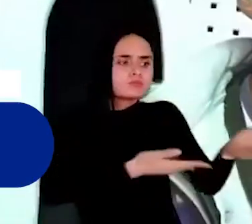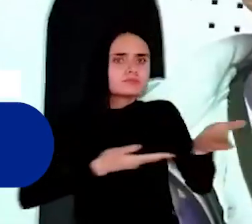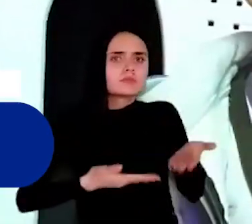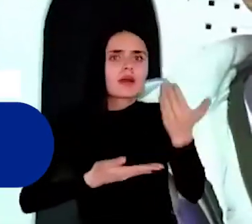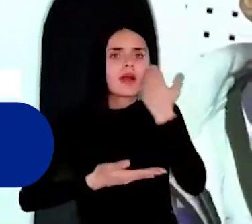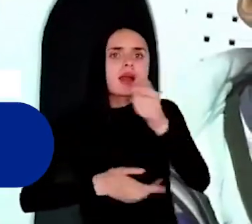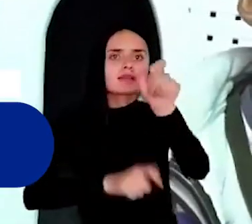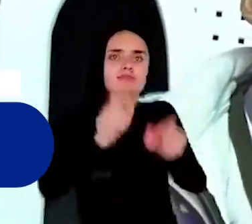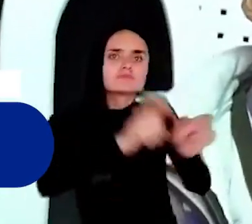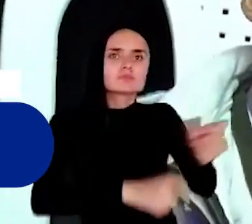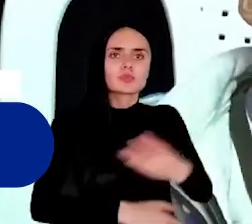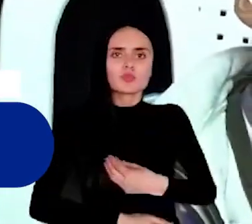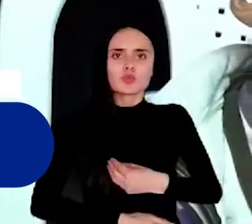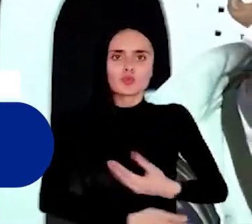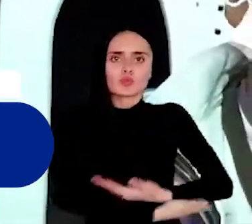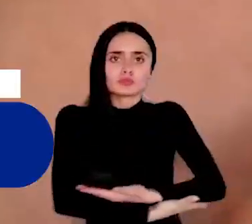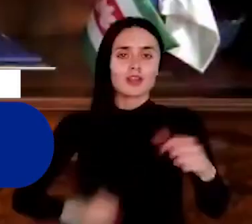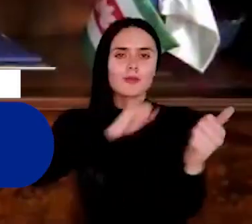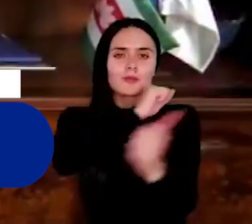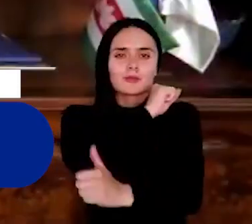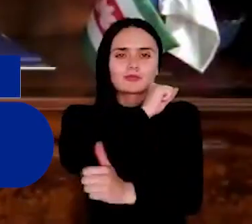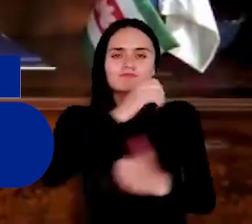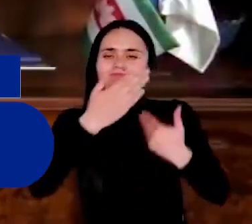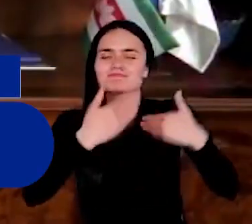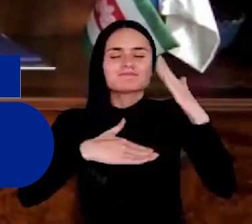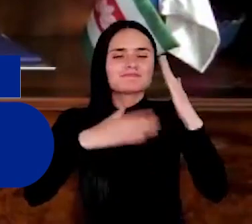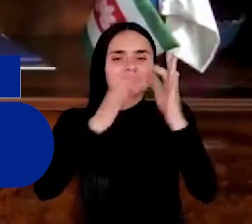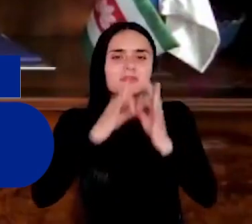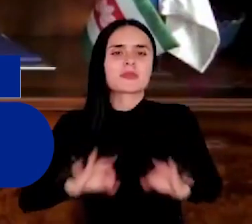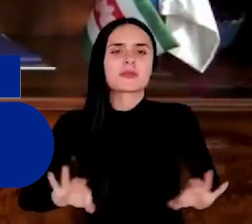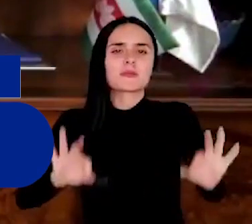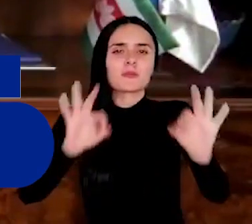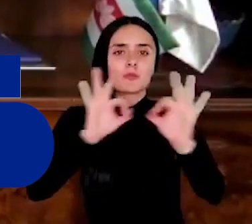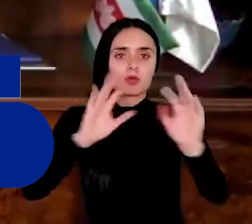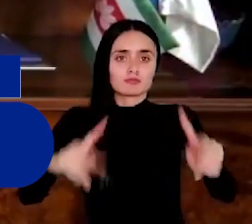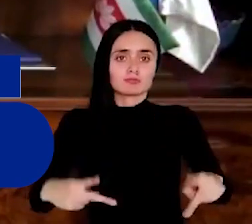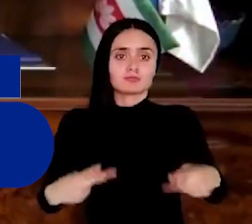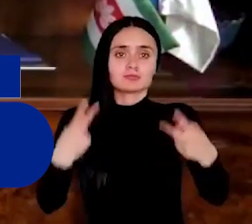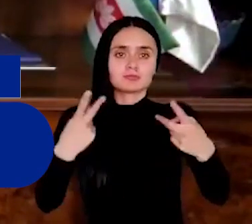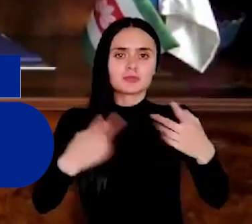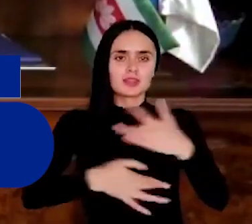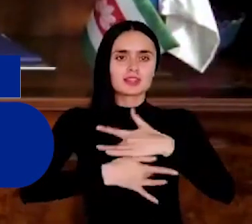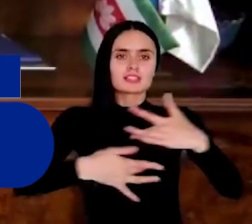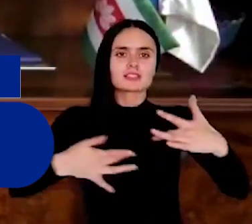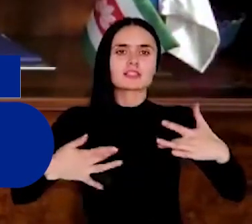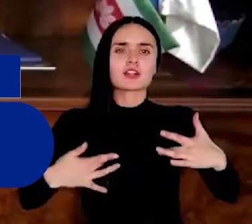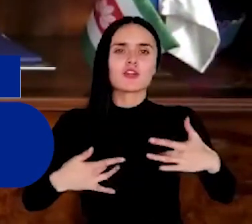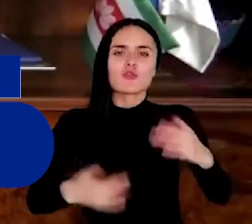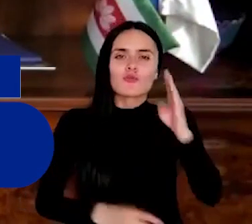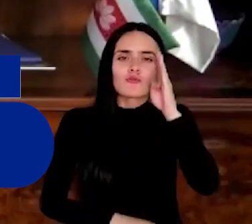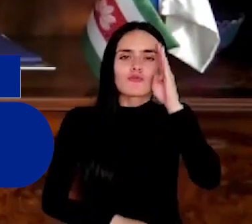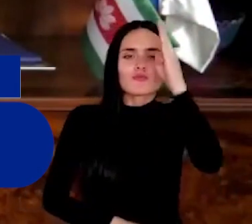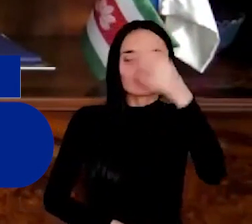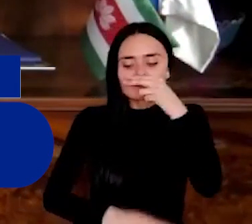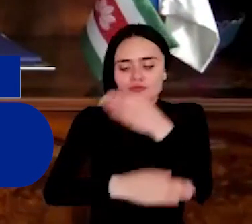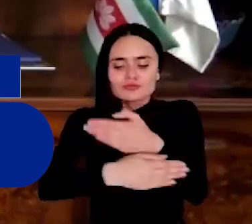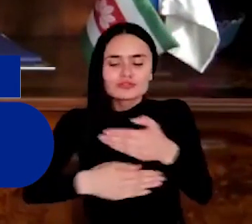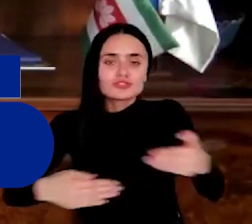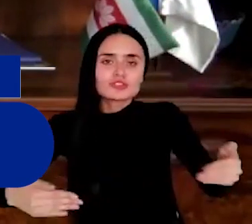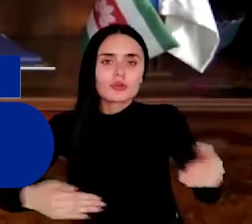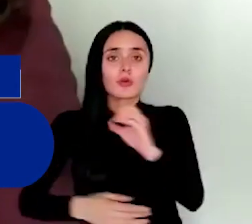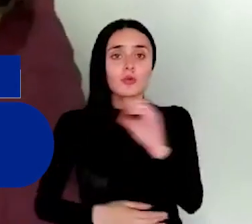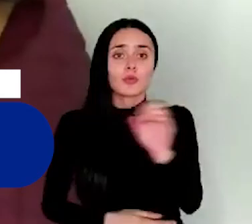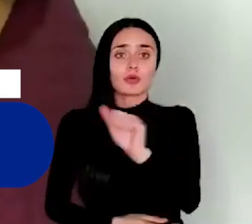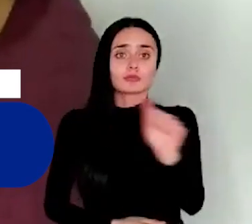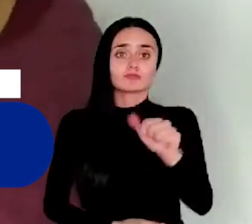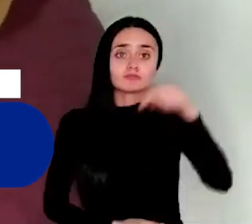de Boyacá envían un mensaje a la comunidad. Nada más importante que la vida, la salud y el futuro de nuestras niñas y